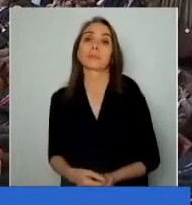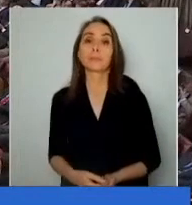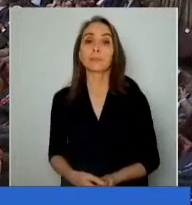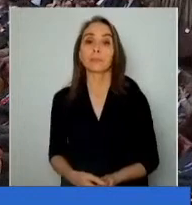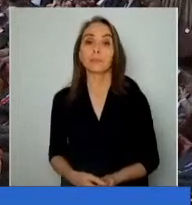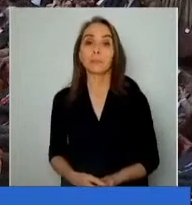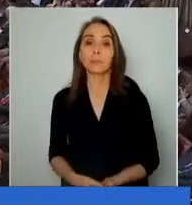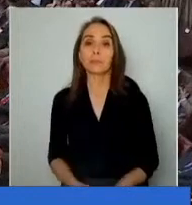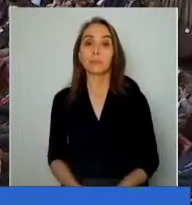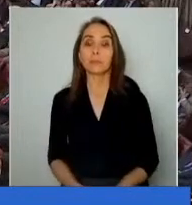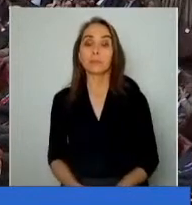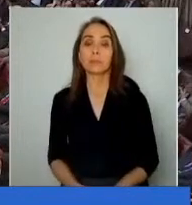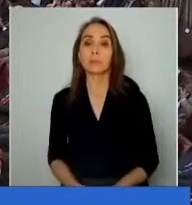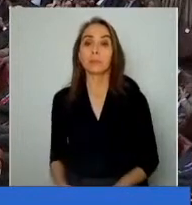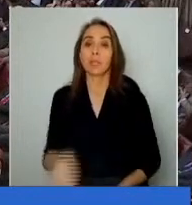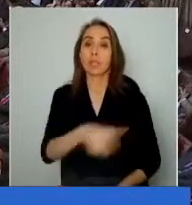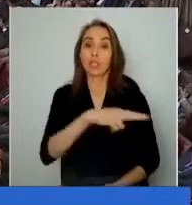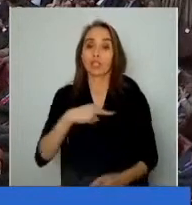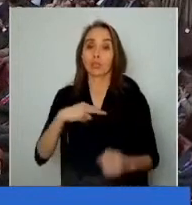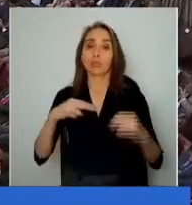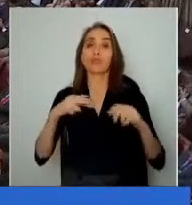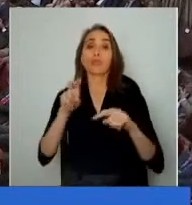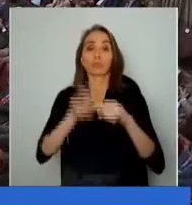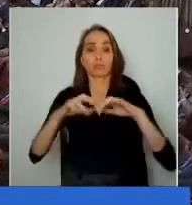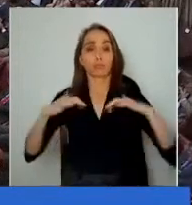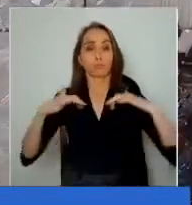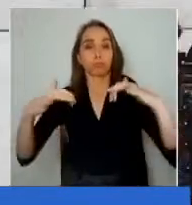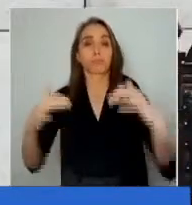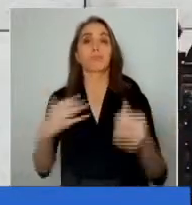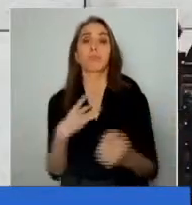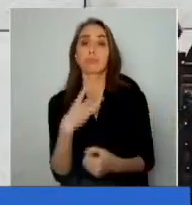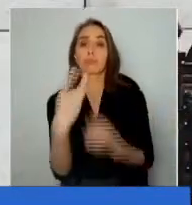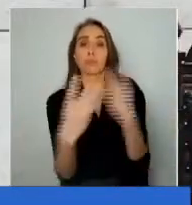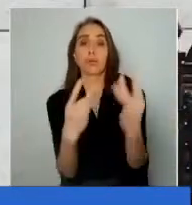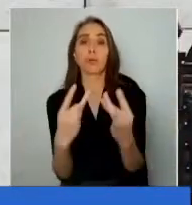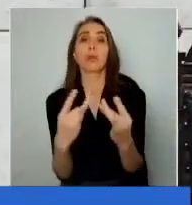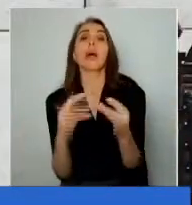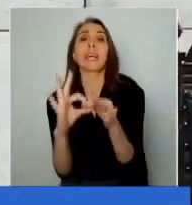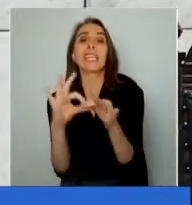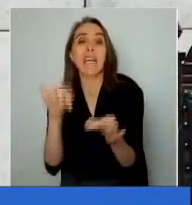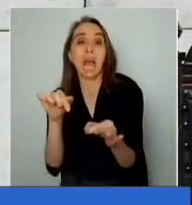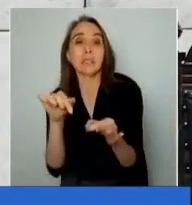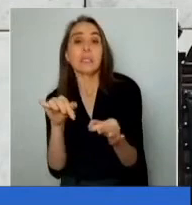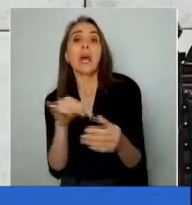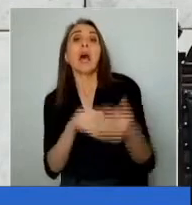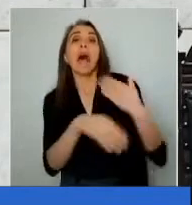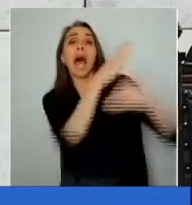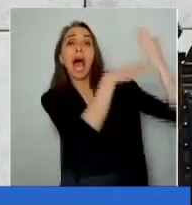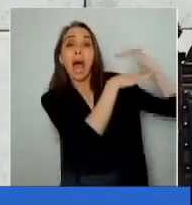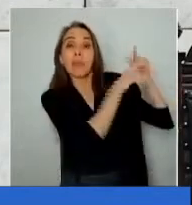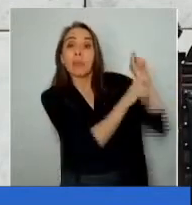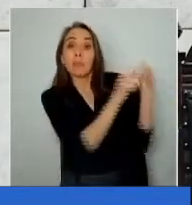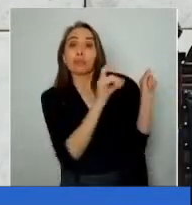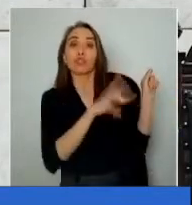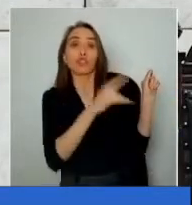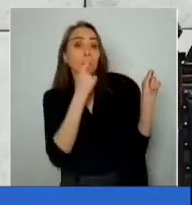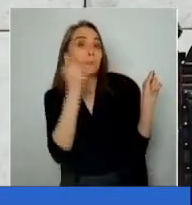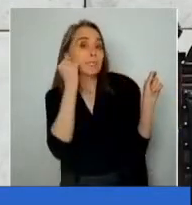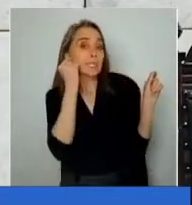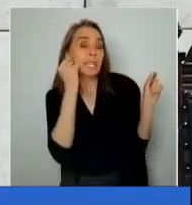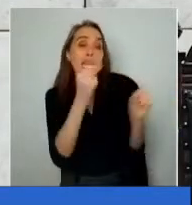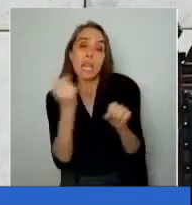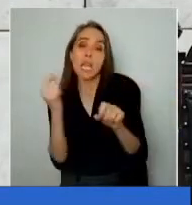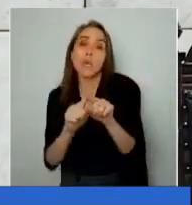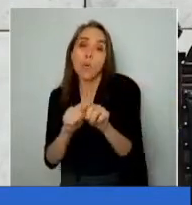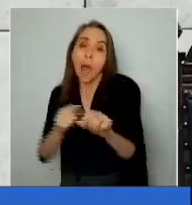estamos acá porque hubo un grupo de chilenas y chilenos que antes que nosotros con su cincel han creado